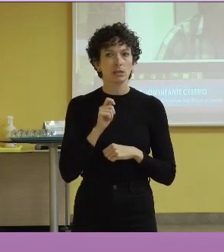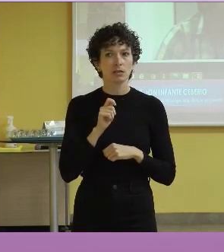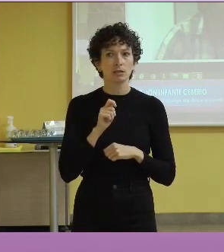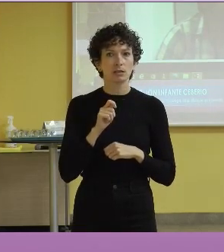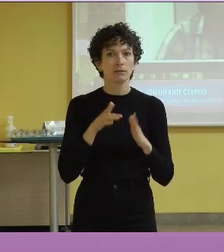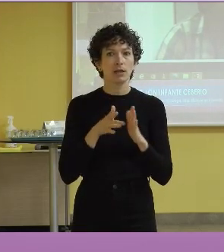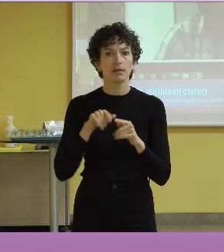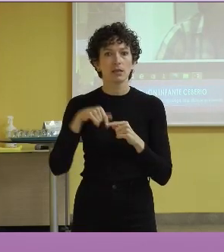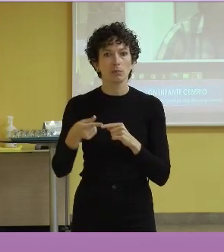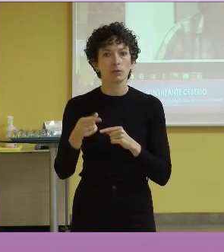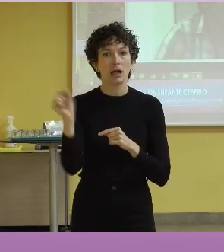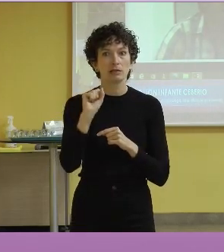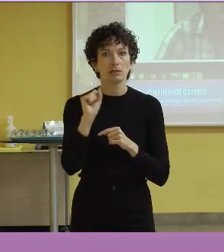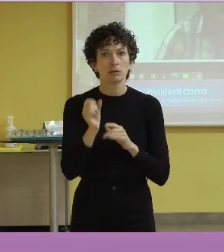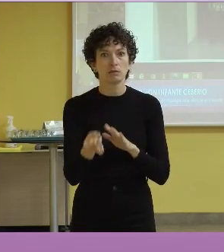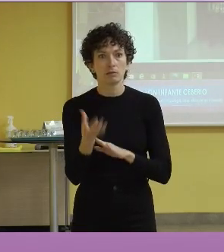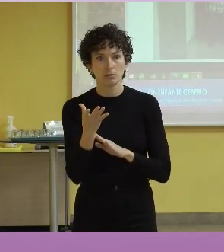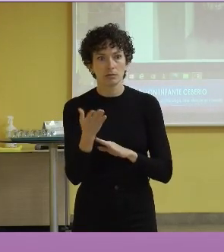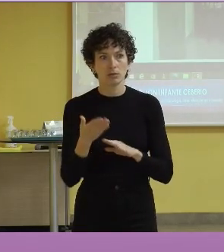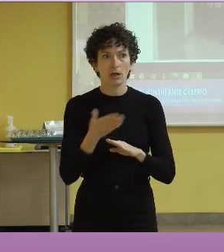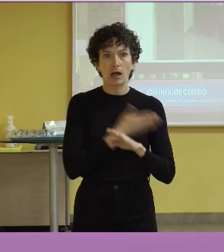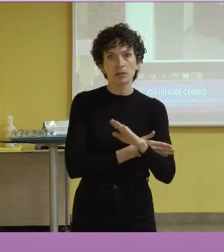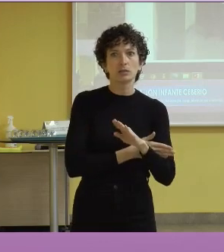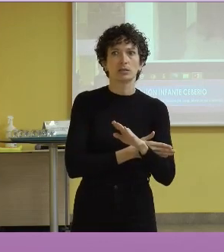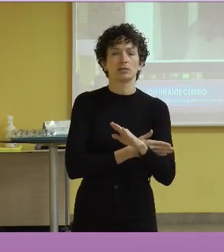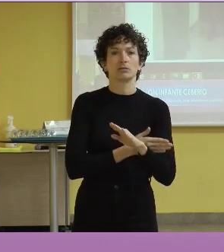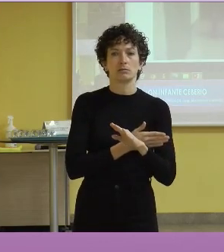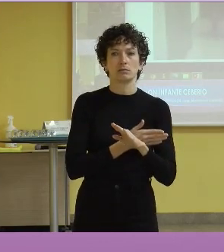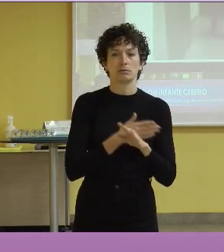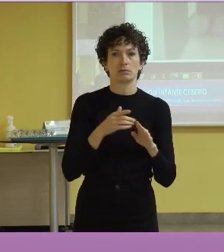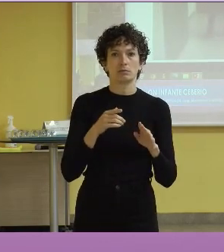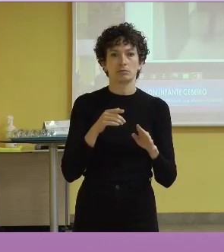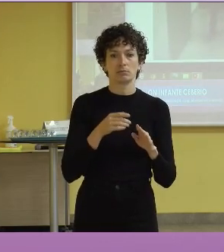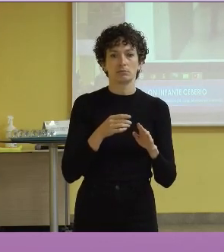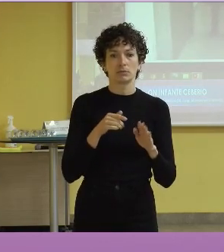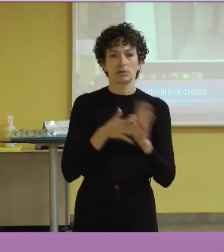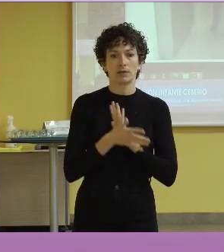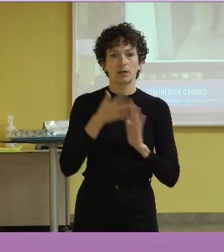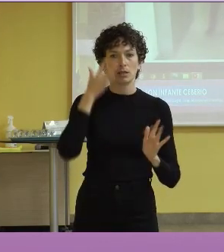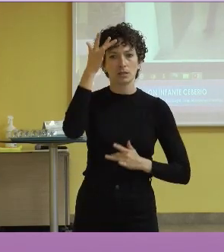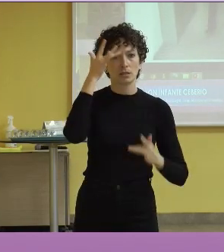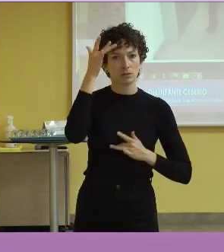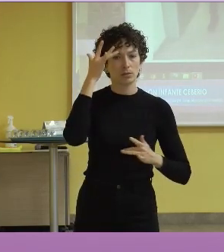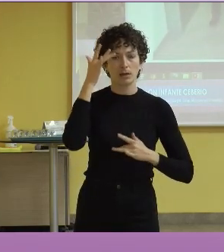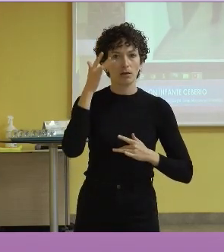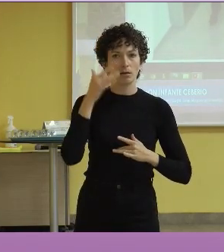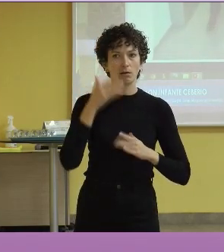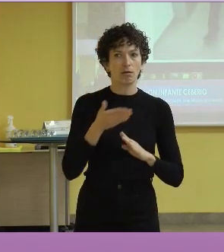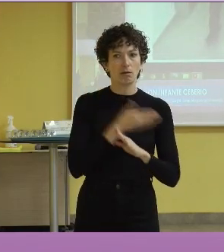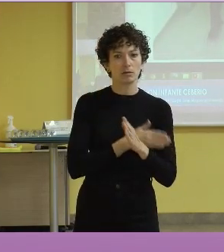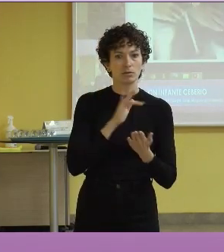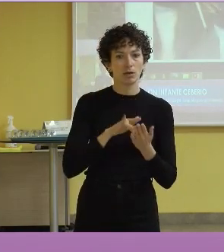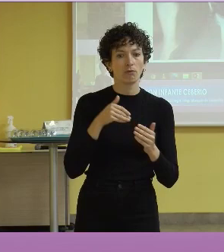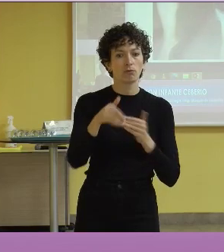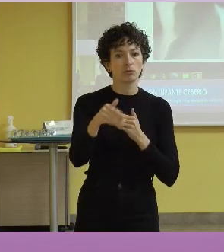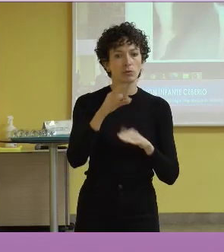de la ataxia, puede aparecer años antes de que aparezca el problema neurológico. Es como un síntoma premonitorio, ¿no? Casi de que va a ocurrir una